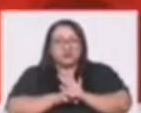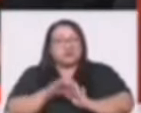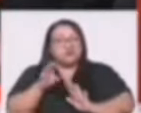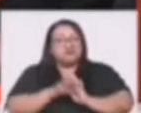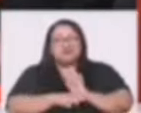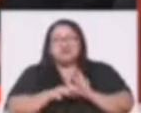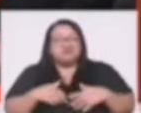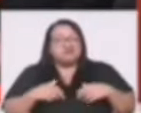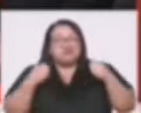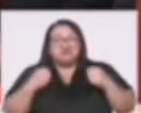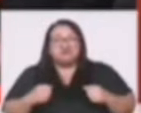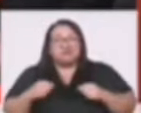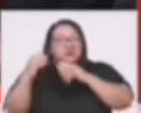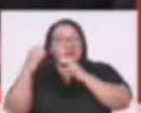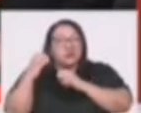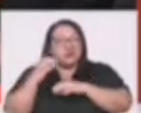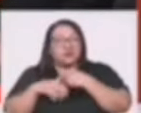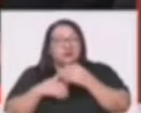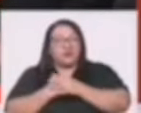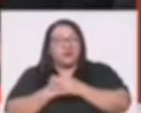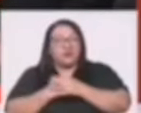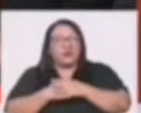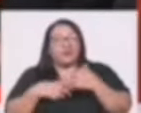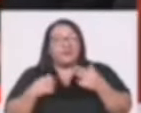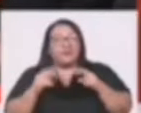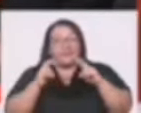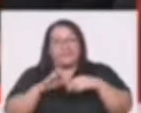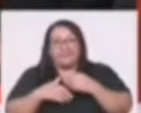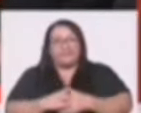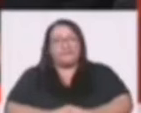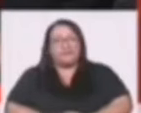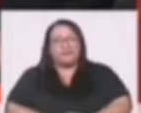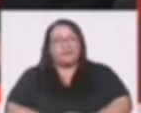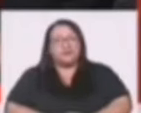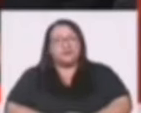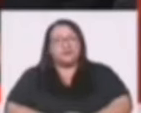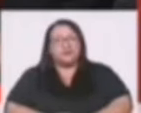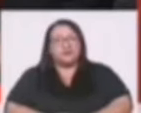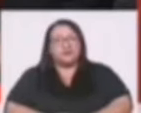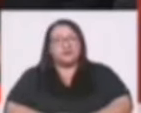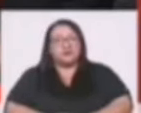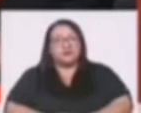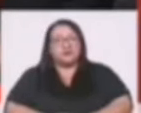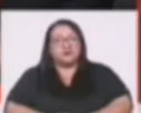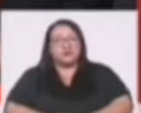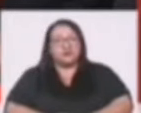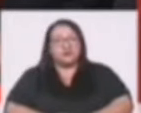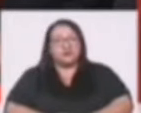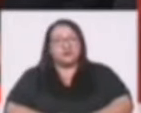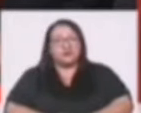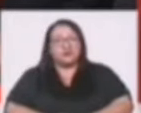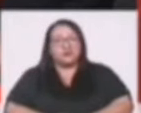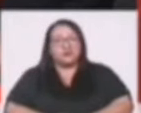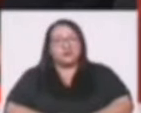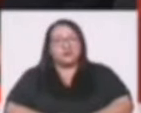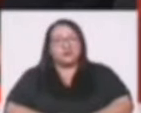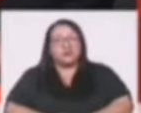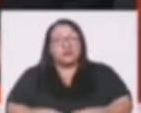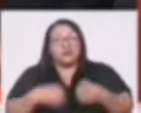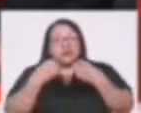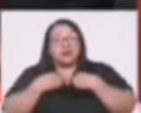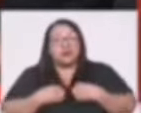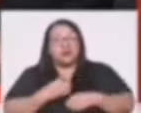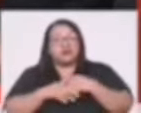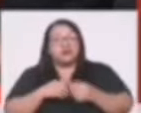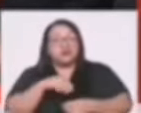menos sobre la permanencia en el cargo de altos funcionarios aforados que están sujetos a requisitos y condiciones especiales. Los abogados de los miembros de su infructuoso afán